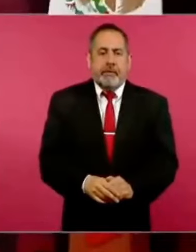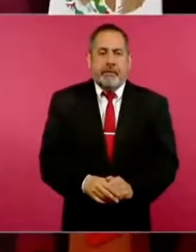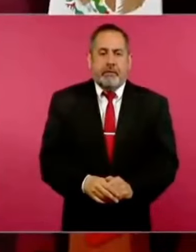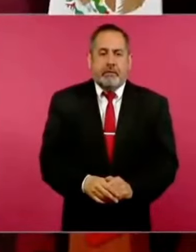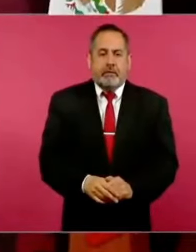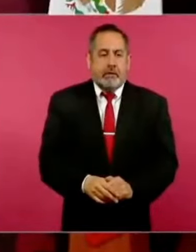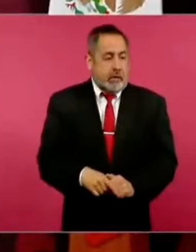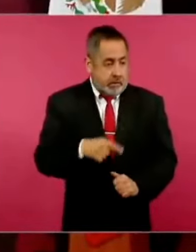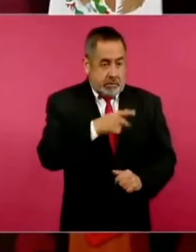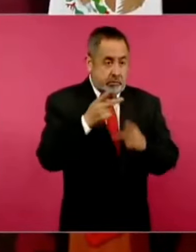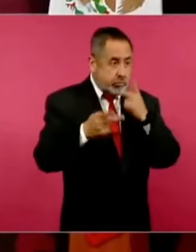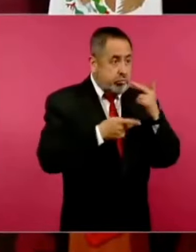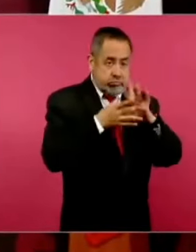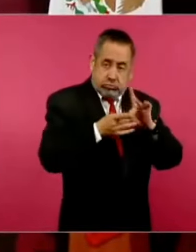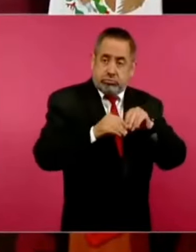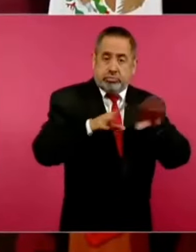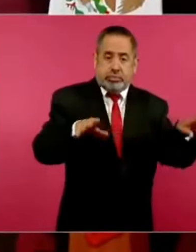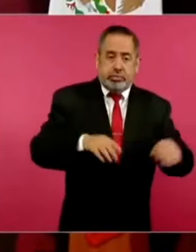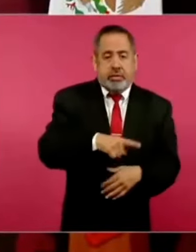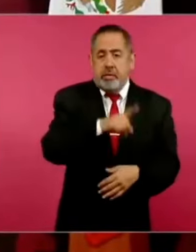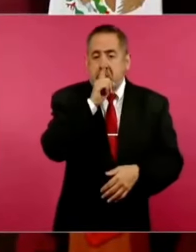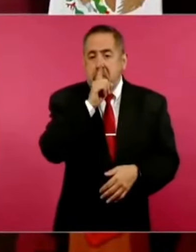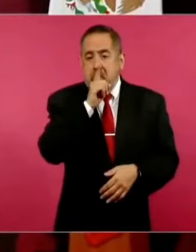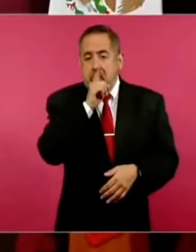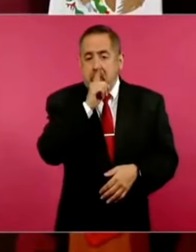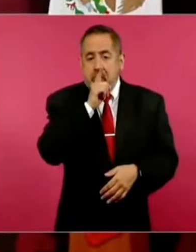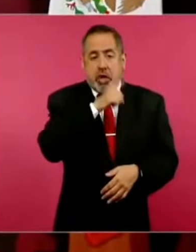no se habla nada, nada.